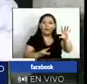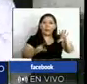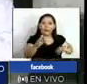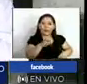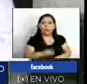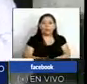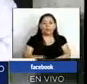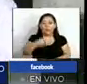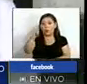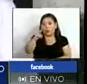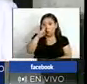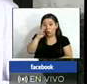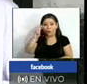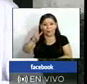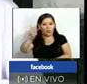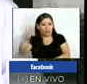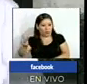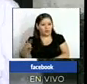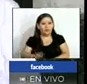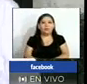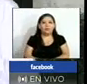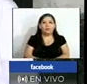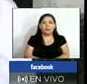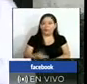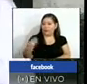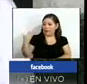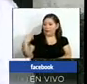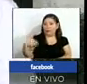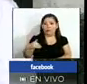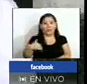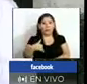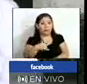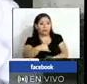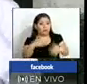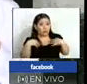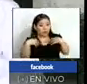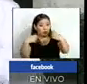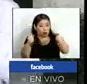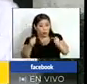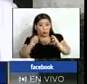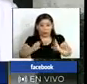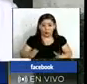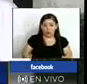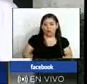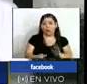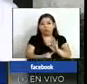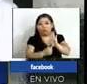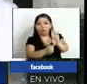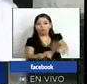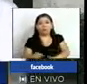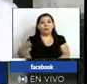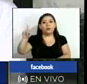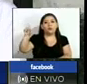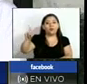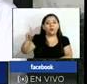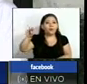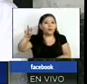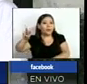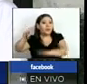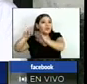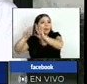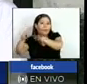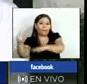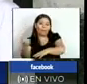el 22 de junio, estamos hablando, el Ministerio de Salud del gobierno reportaba 126 fallecidos a causa del